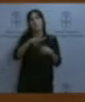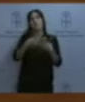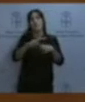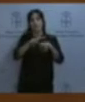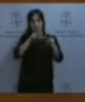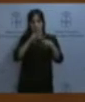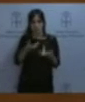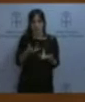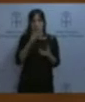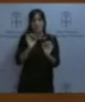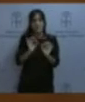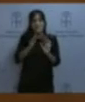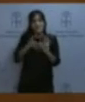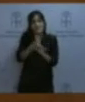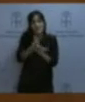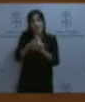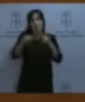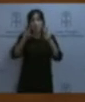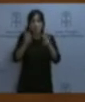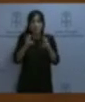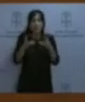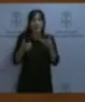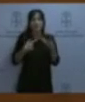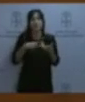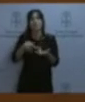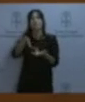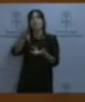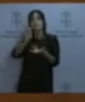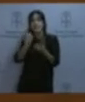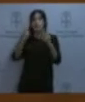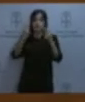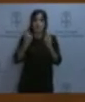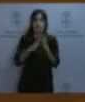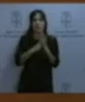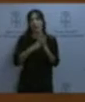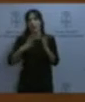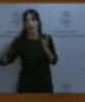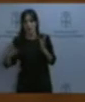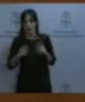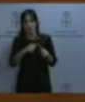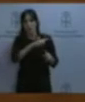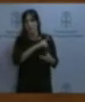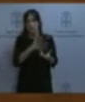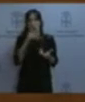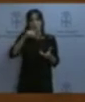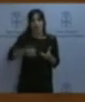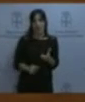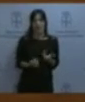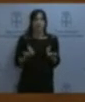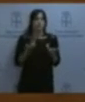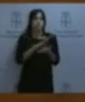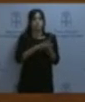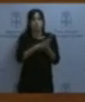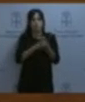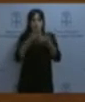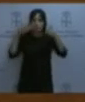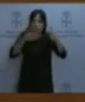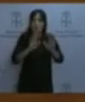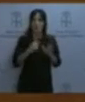tema, entiendo, que es demasiado extenso, quizás, para tratar en una interpelación como esta, pero sí que me gustaría que tomara en